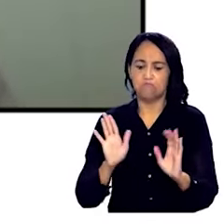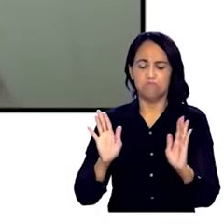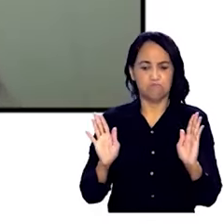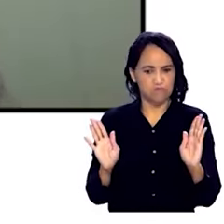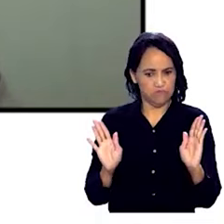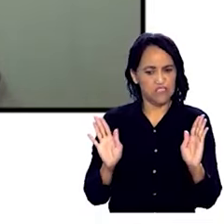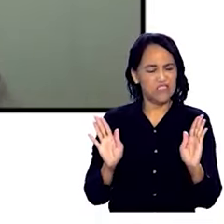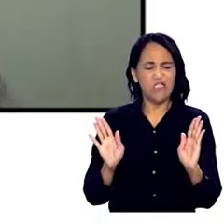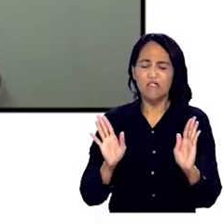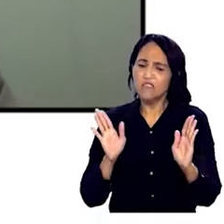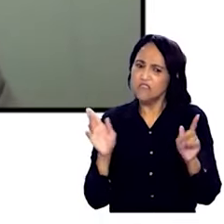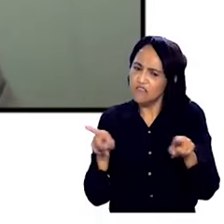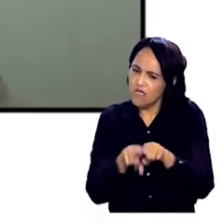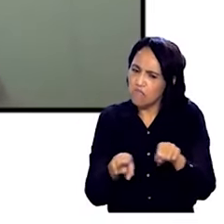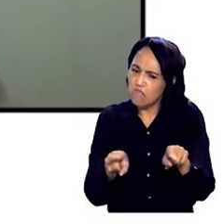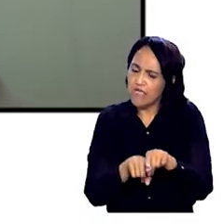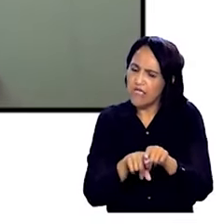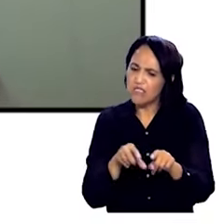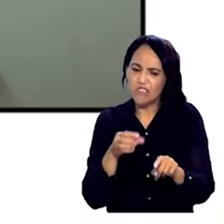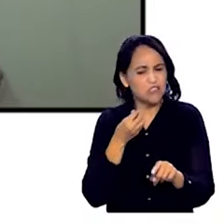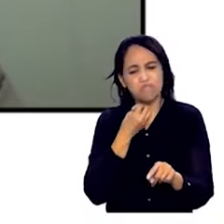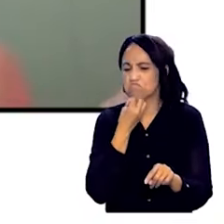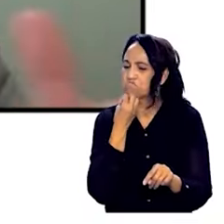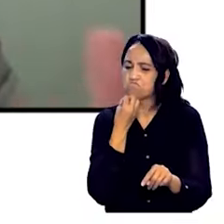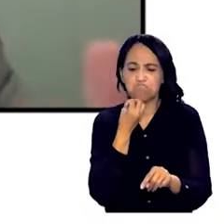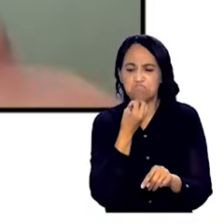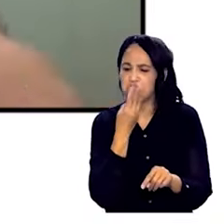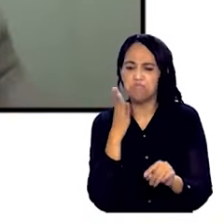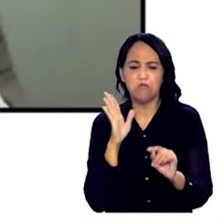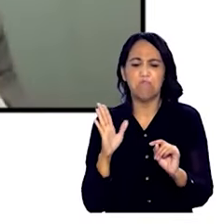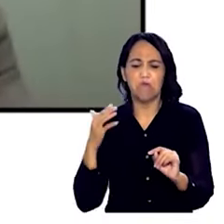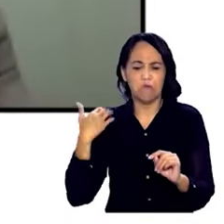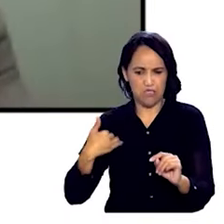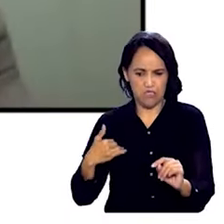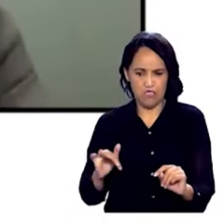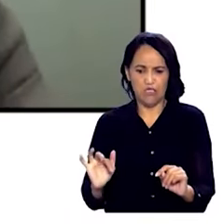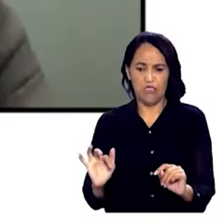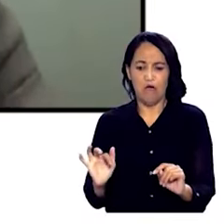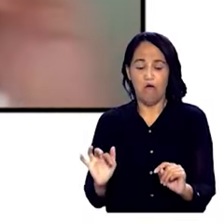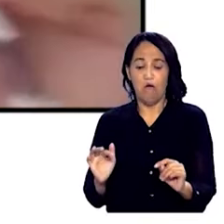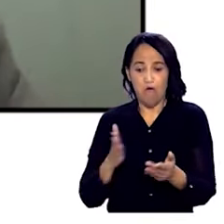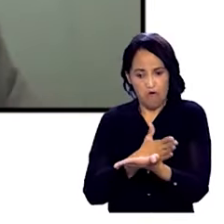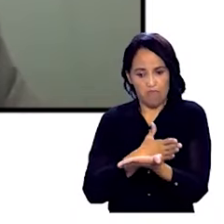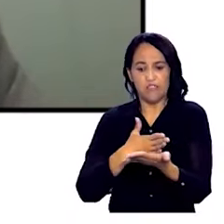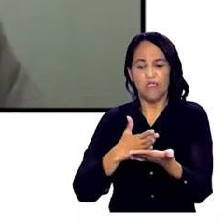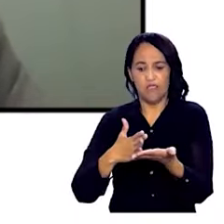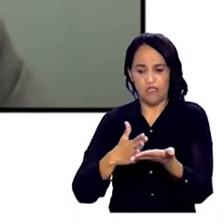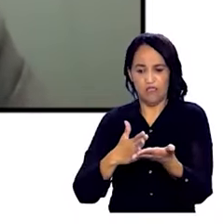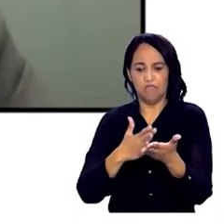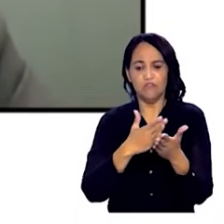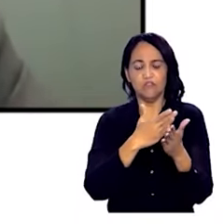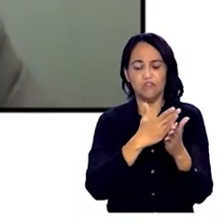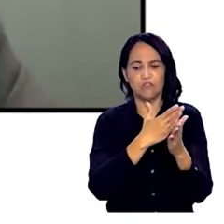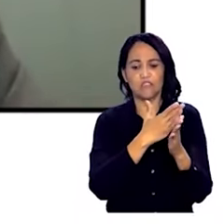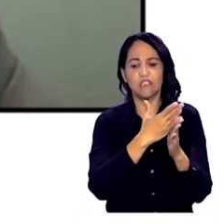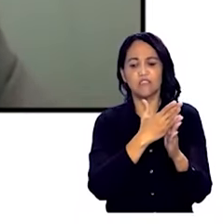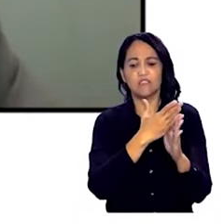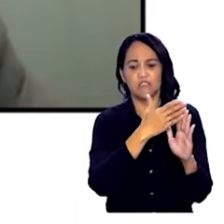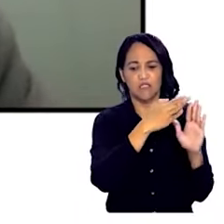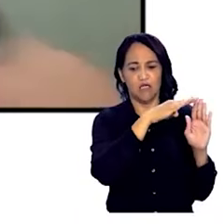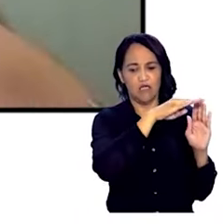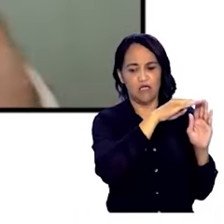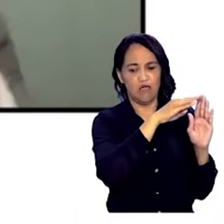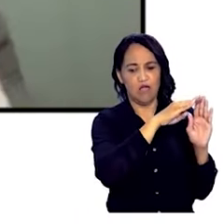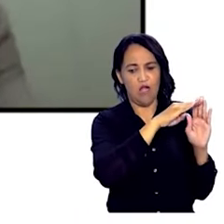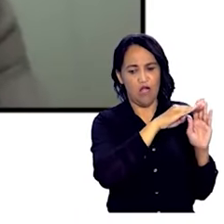Argentina vamos Entonces en orden mi propuesta es presentar primero sedes saben pero